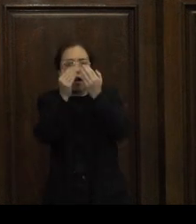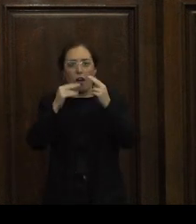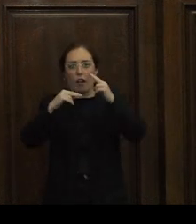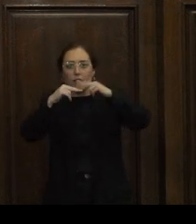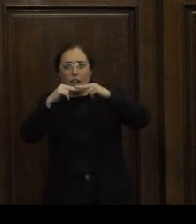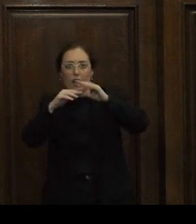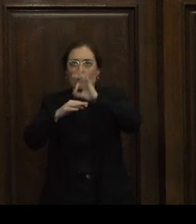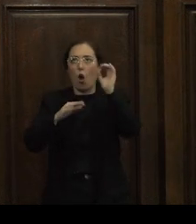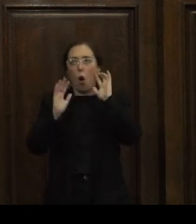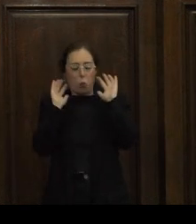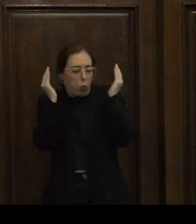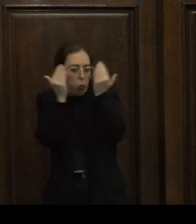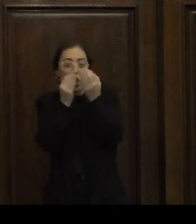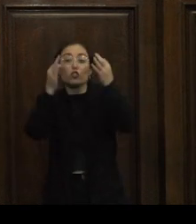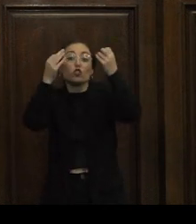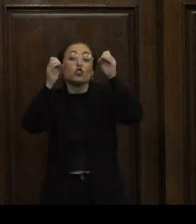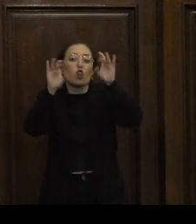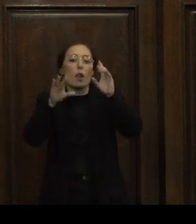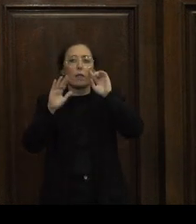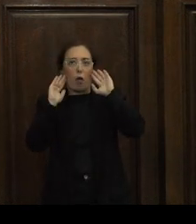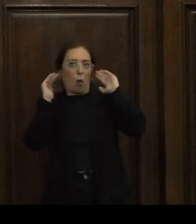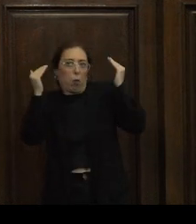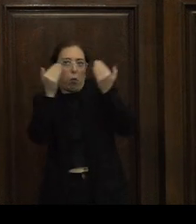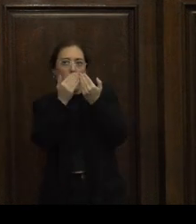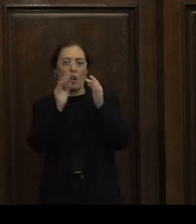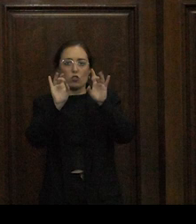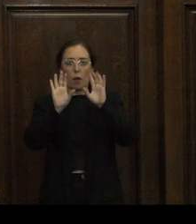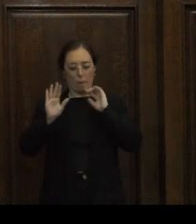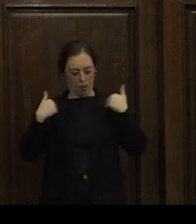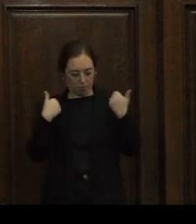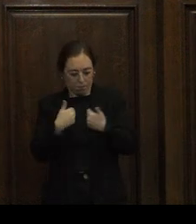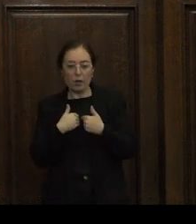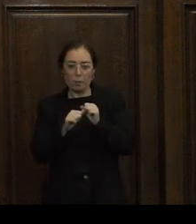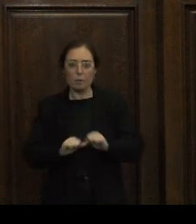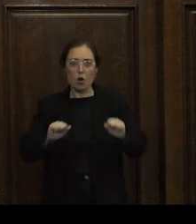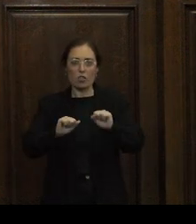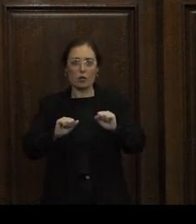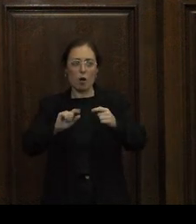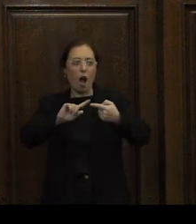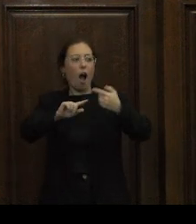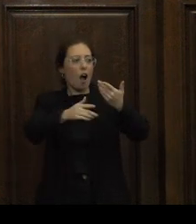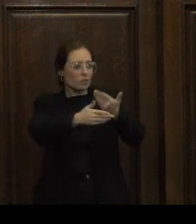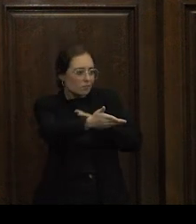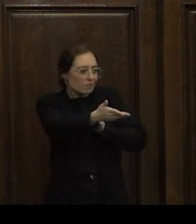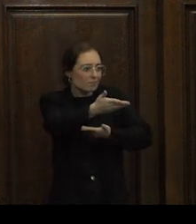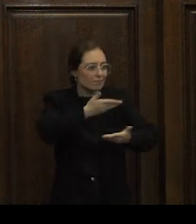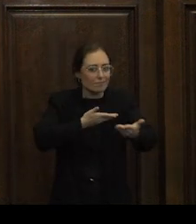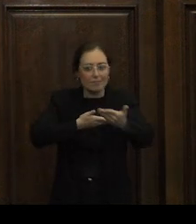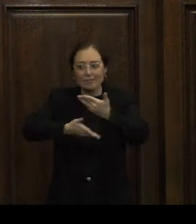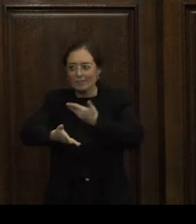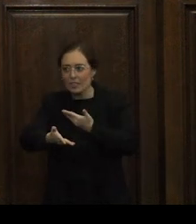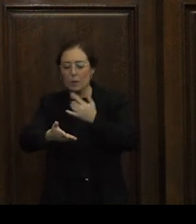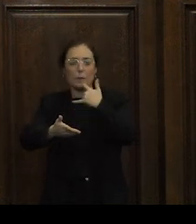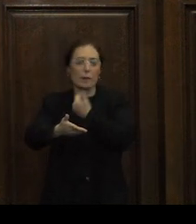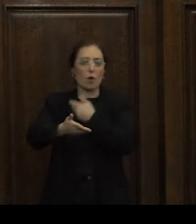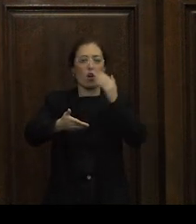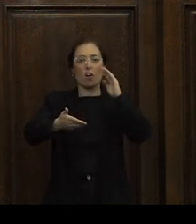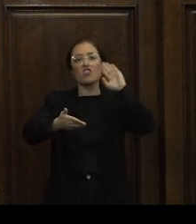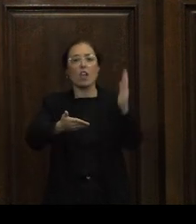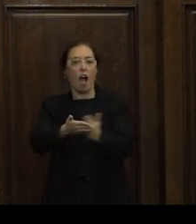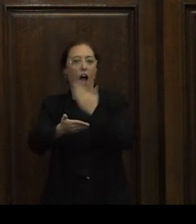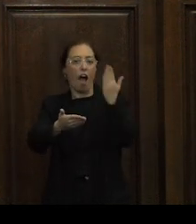internet o cámaras de eco, ¿no? Que hacen que no tengamos que necesariamente compatibilizar con, por ejemplo, los